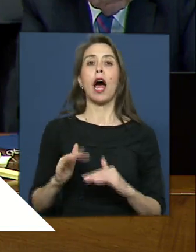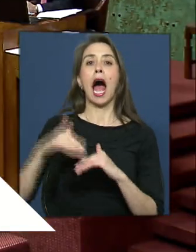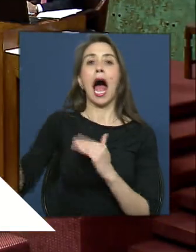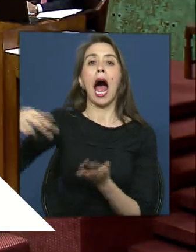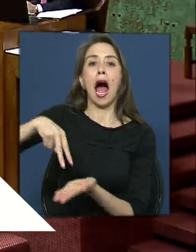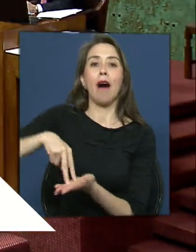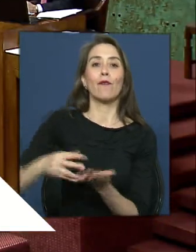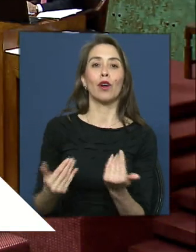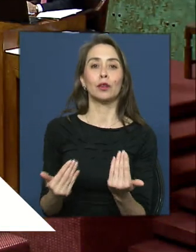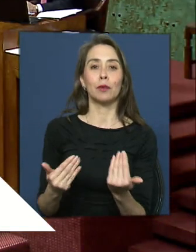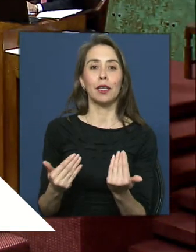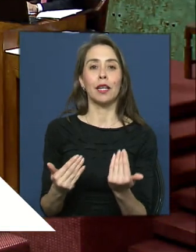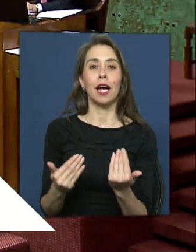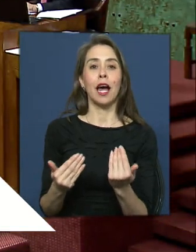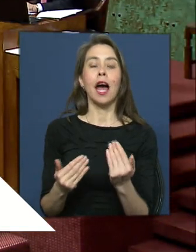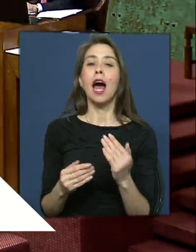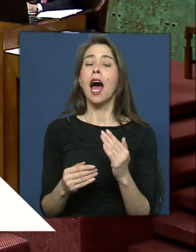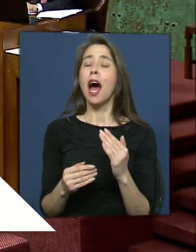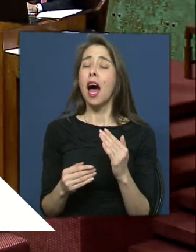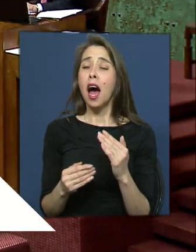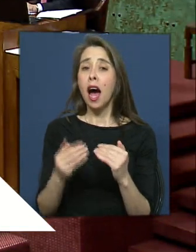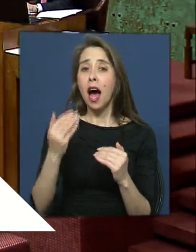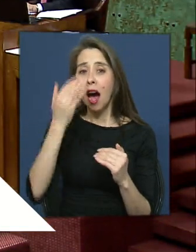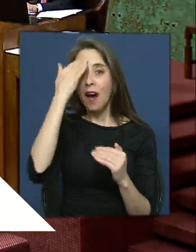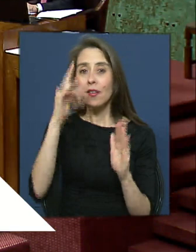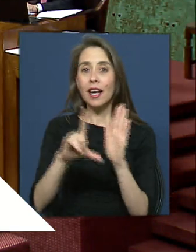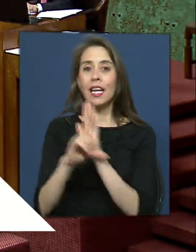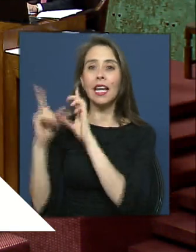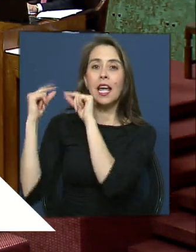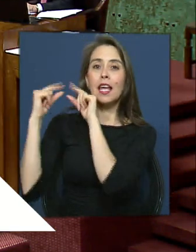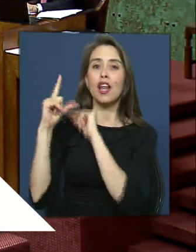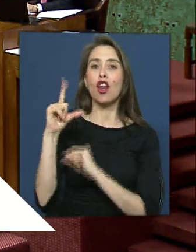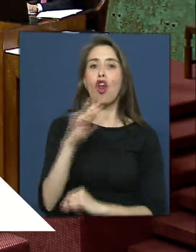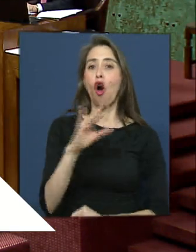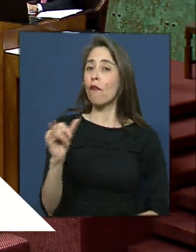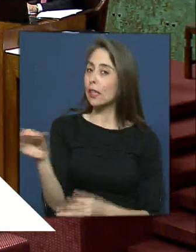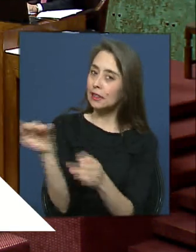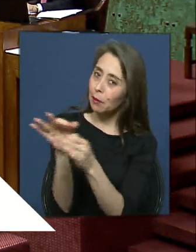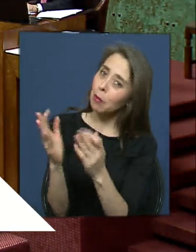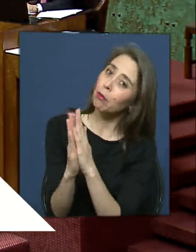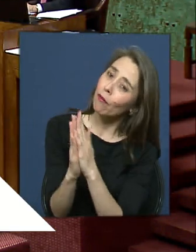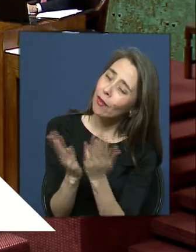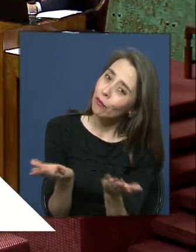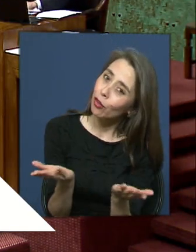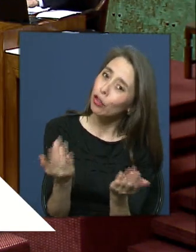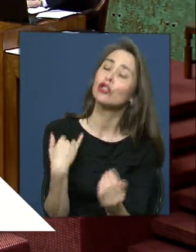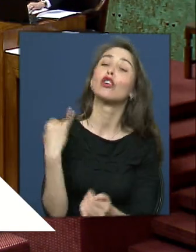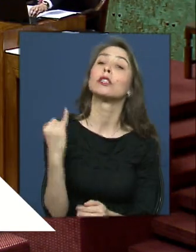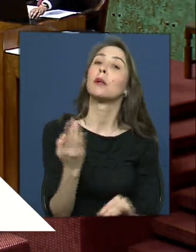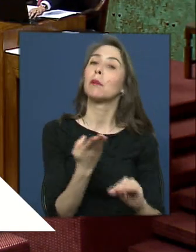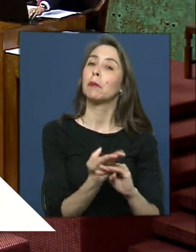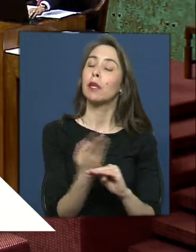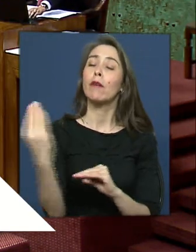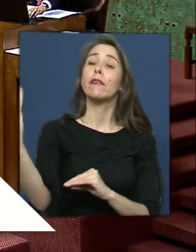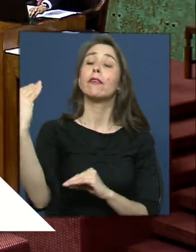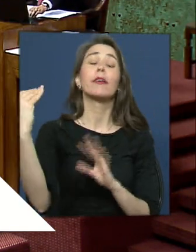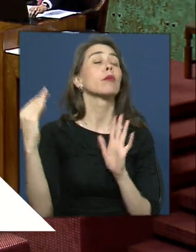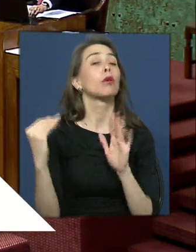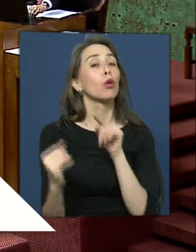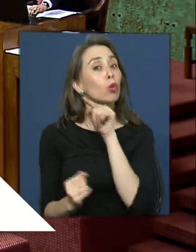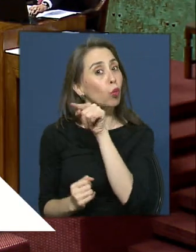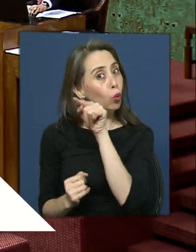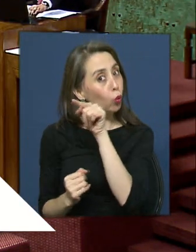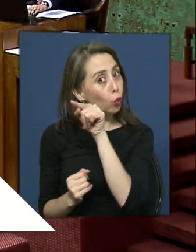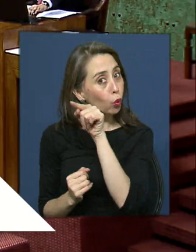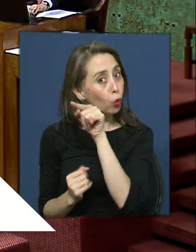afuera con las famosas leyes de lobby, compadre. Por favor, siempre lo he pedido, y especialmente tú,